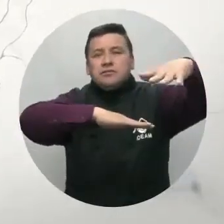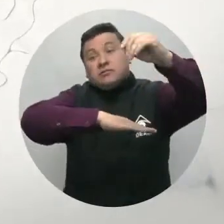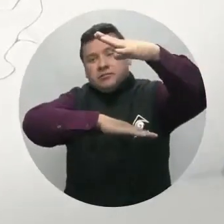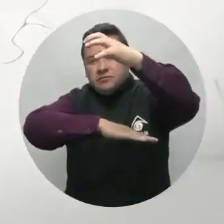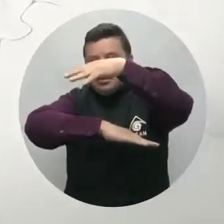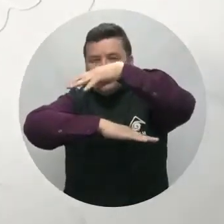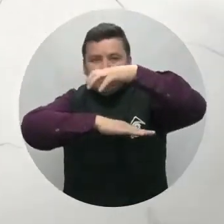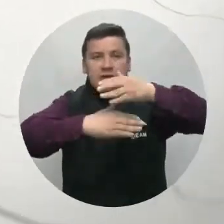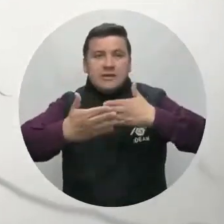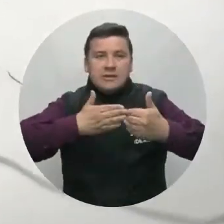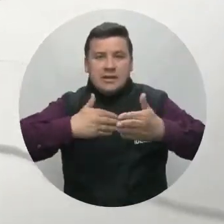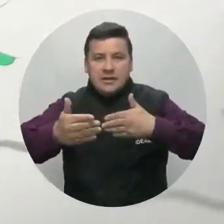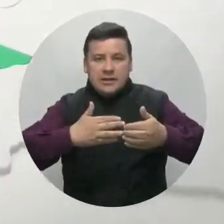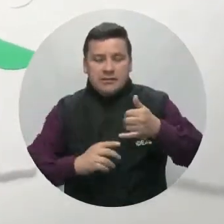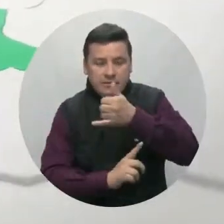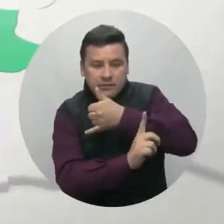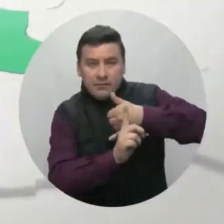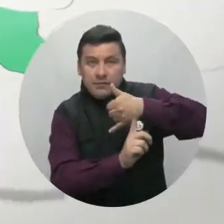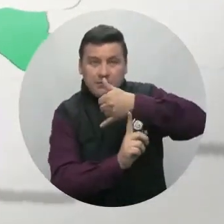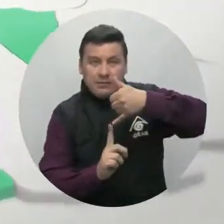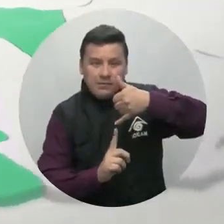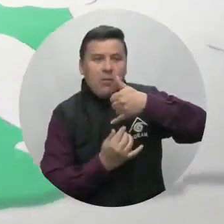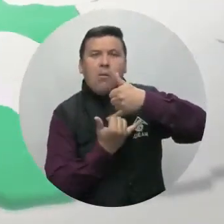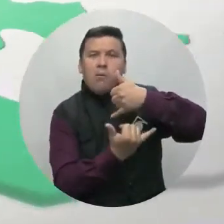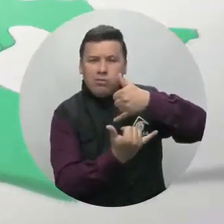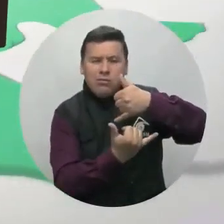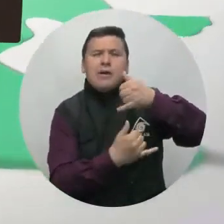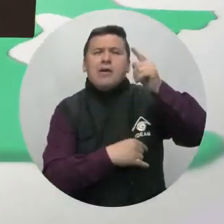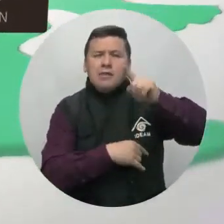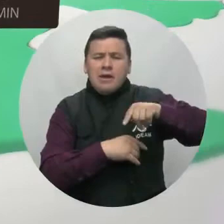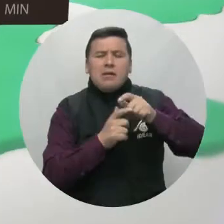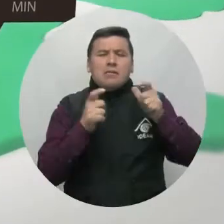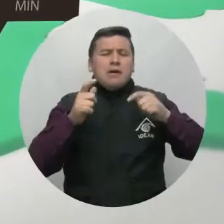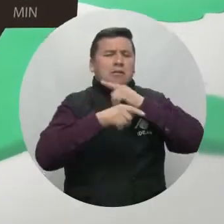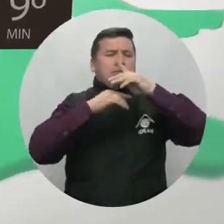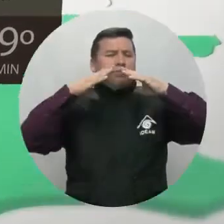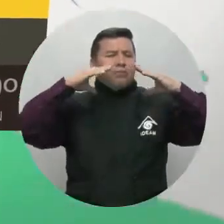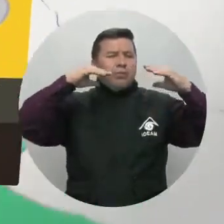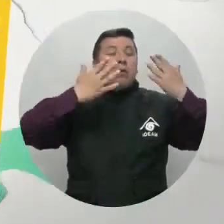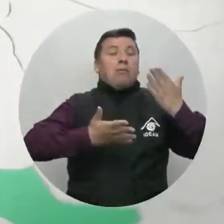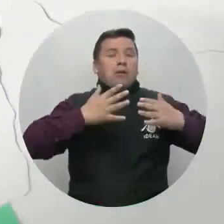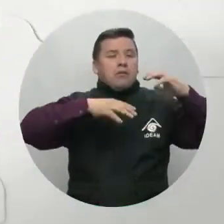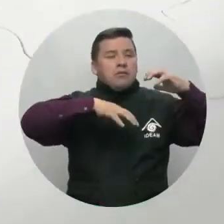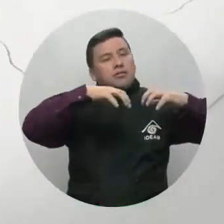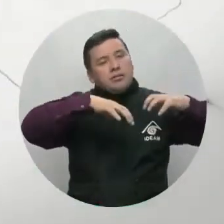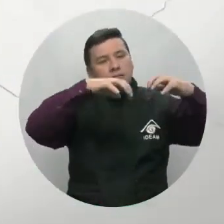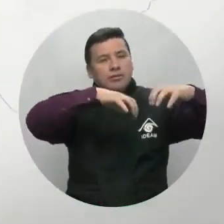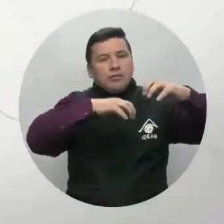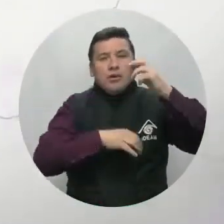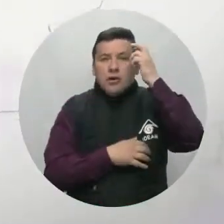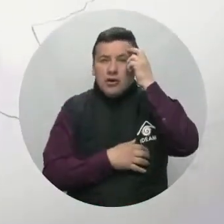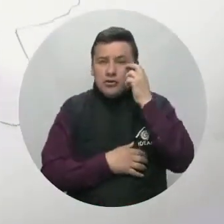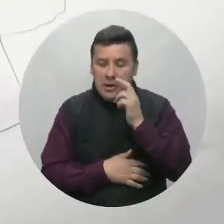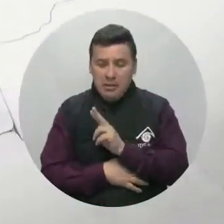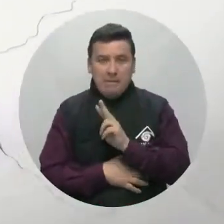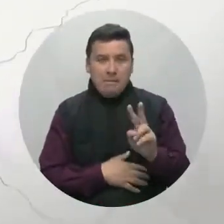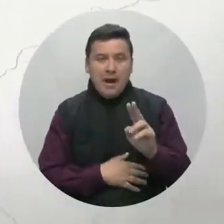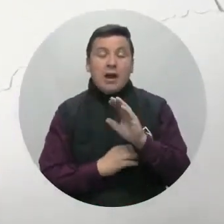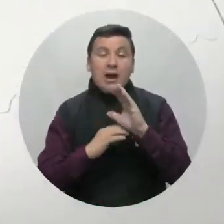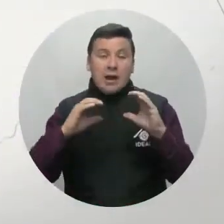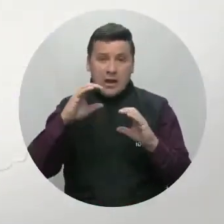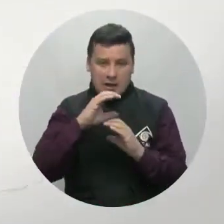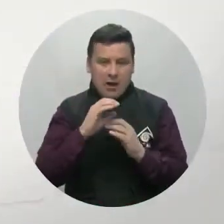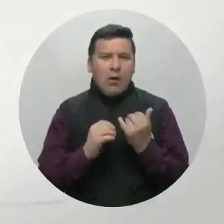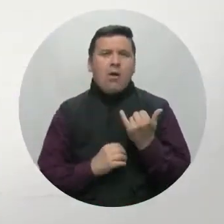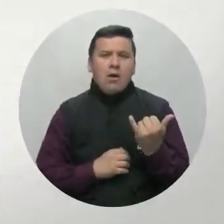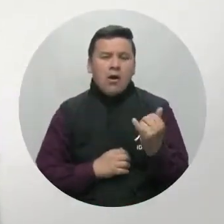lloviznas intermitentes en San Andrés. Hacia la zona del litoral pacífico tenemos también mayor nubosidad con posibilidad de lluvias en el Chocó, Valle,